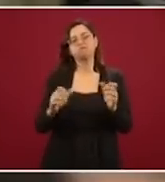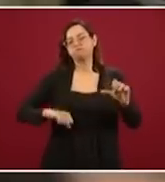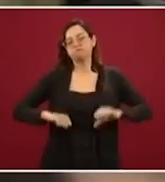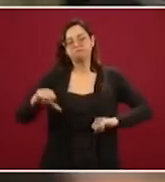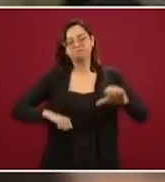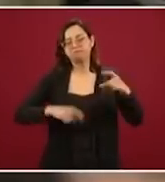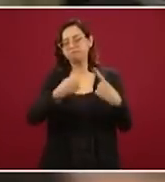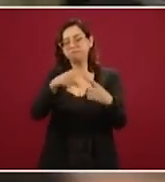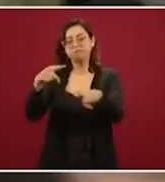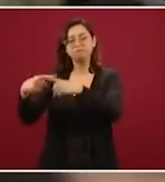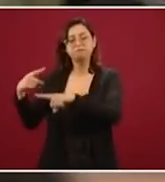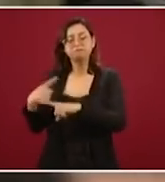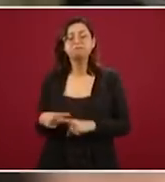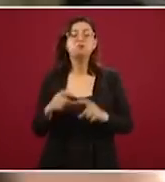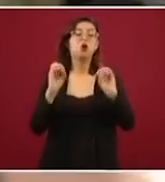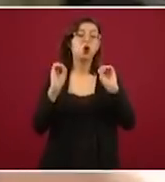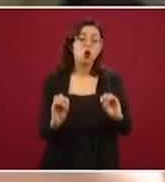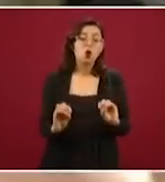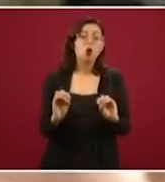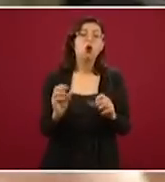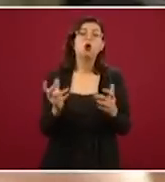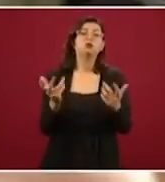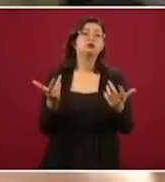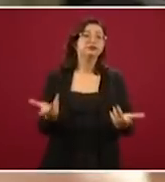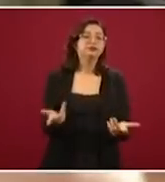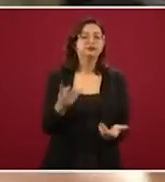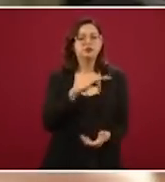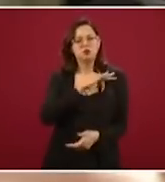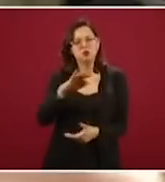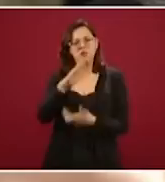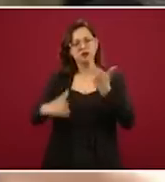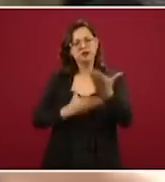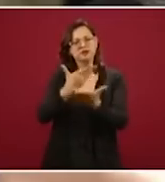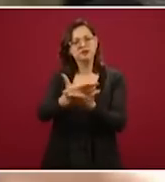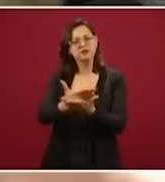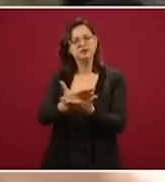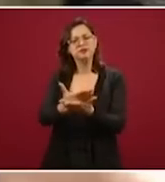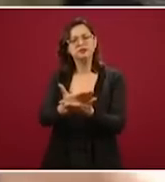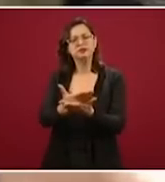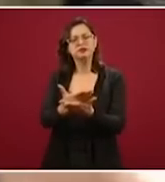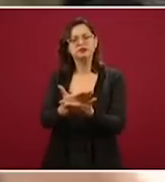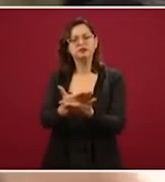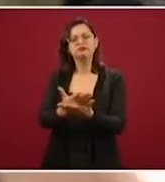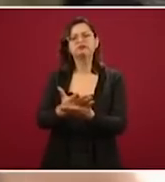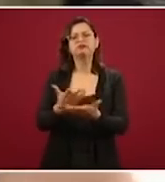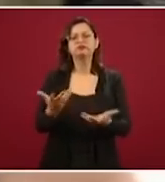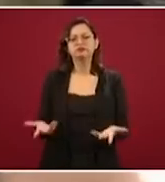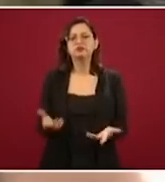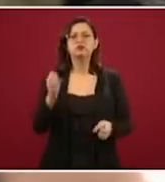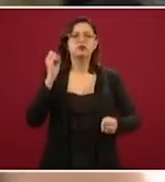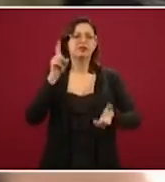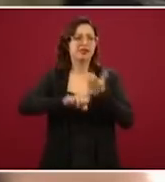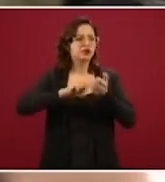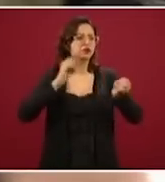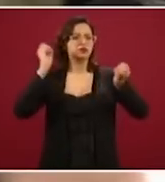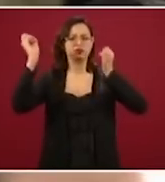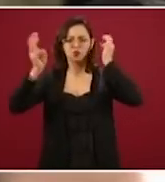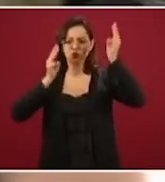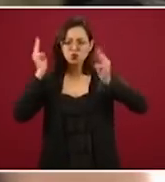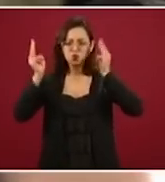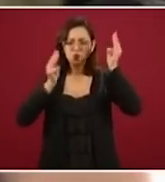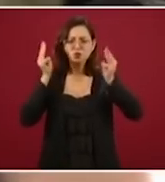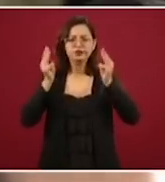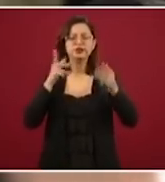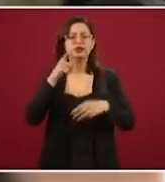e incluso pensar, no sé si se pudiera hacer una buena propuesta también, en los propios museos, ahí está el Museo